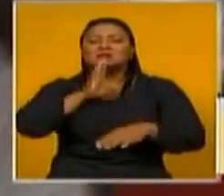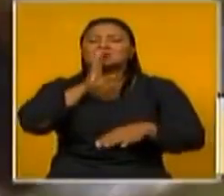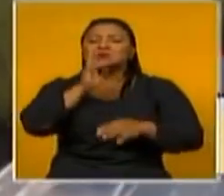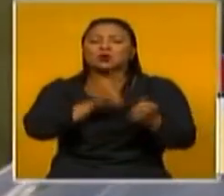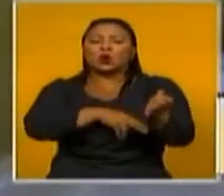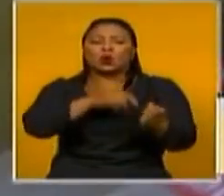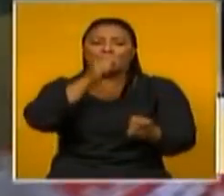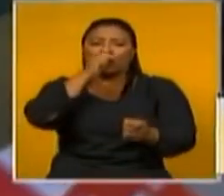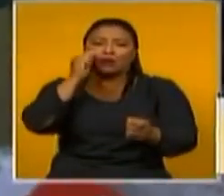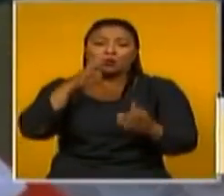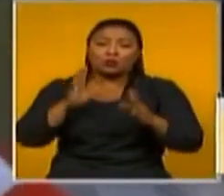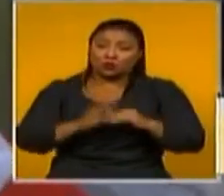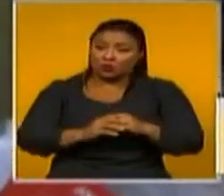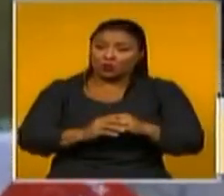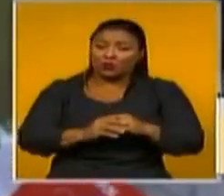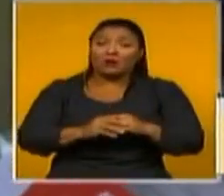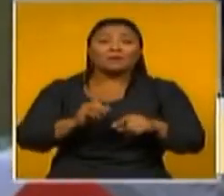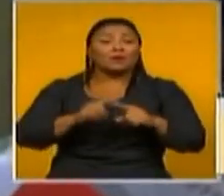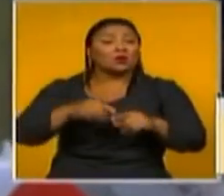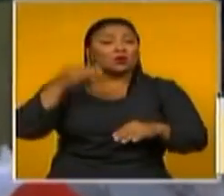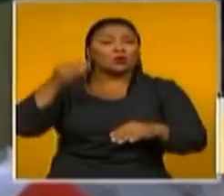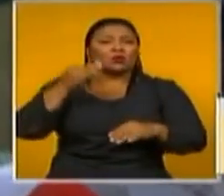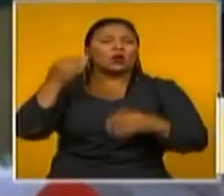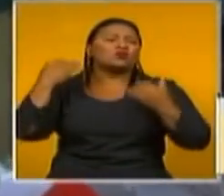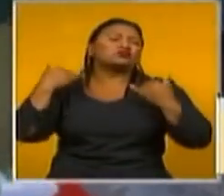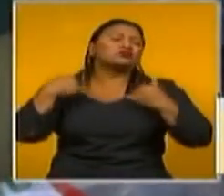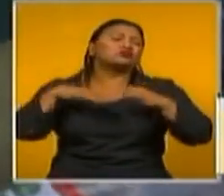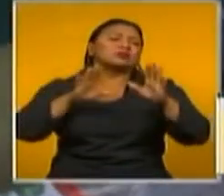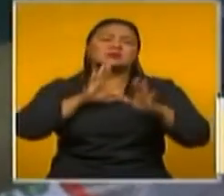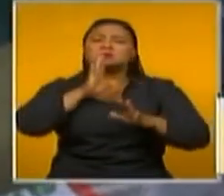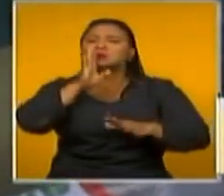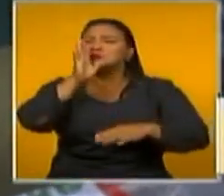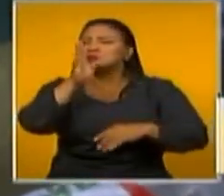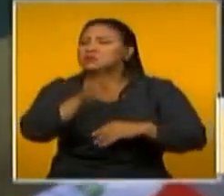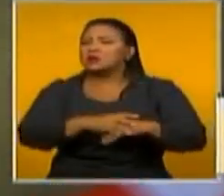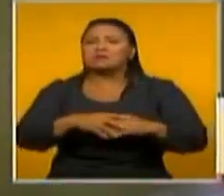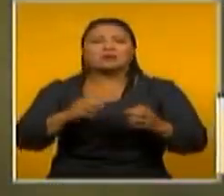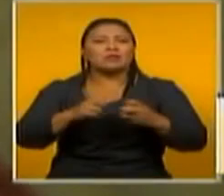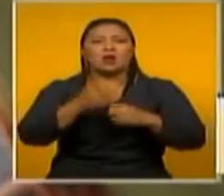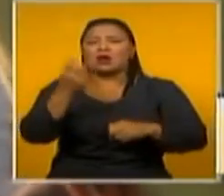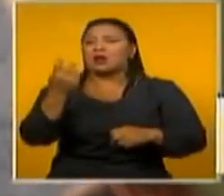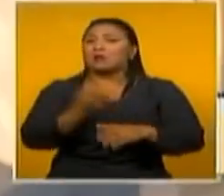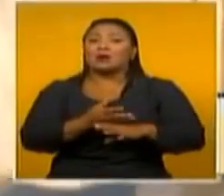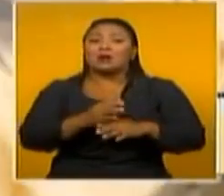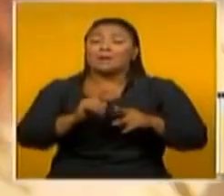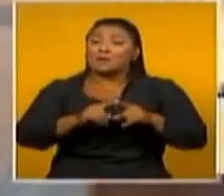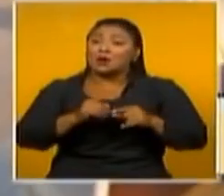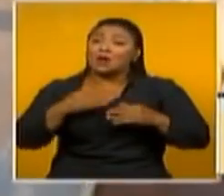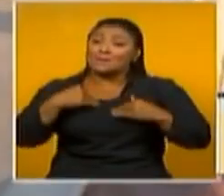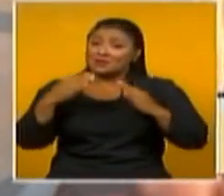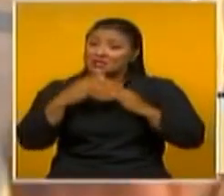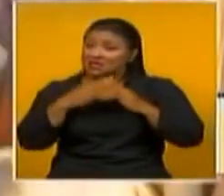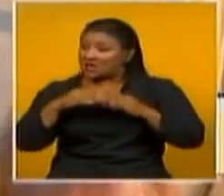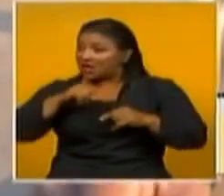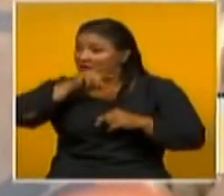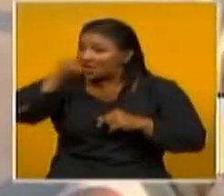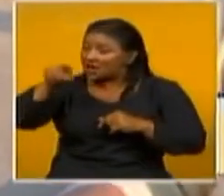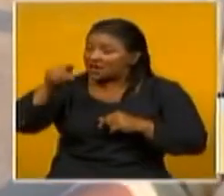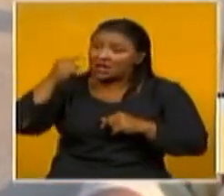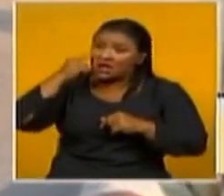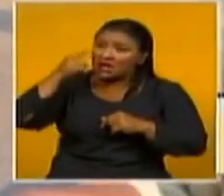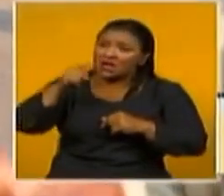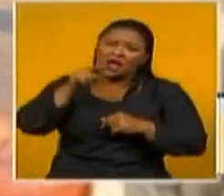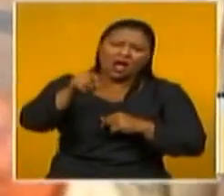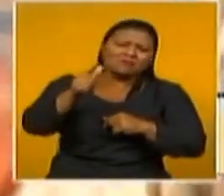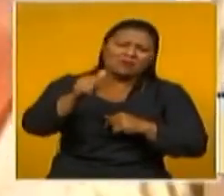la Orama González, los actos delictivos se han vuelto el pan de cada día. A diagonal a mi casa le robaron a la tienda, le asaltaron a la tienda en la noche, antes